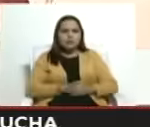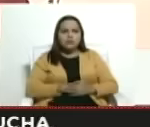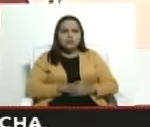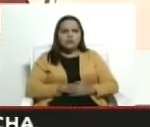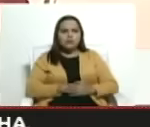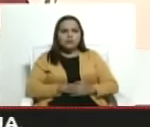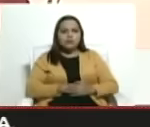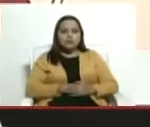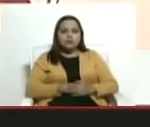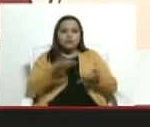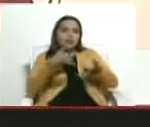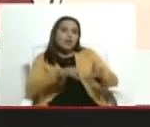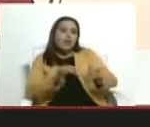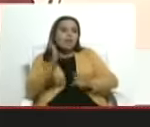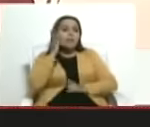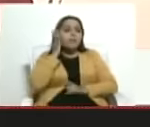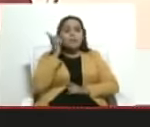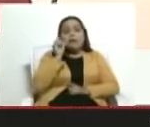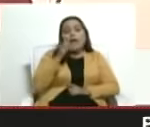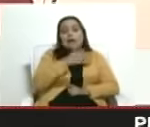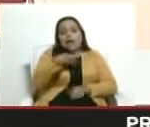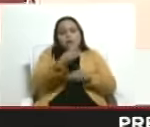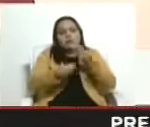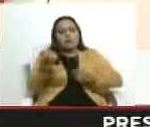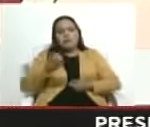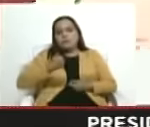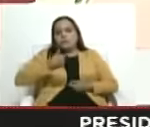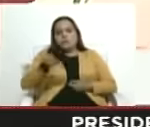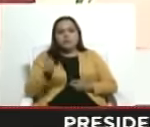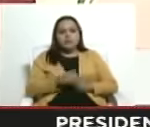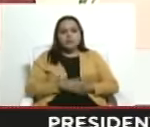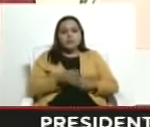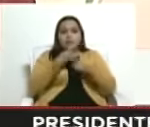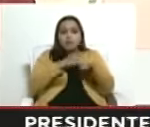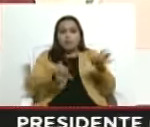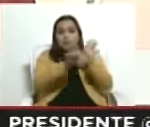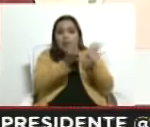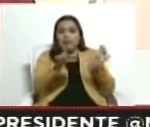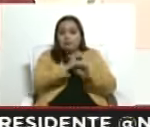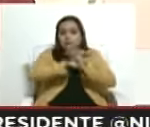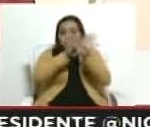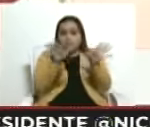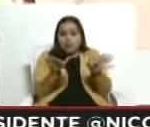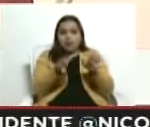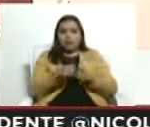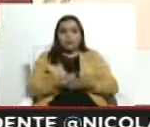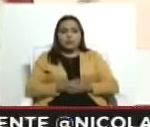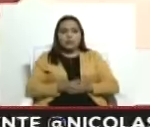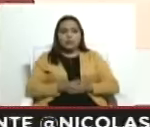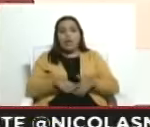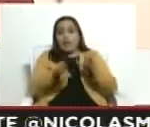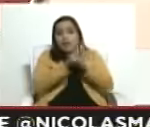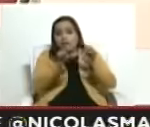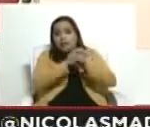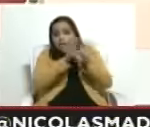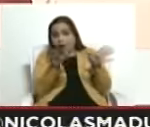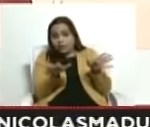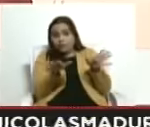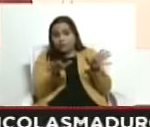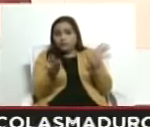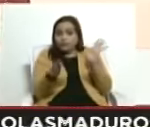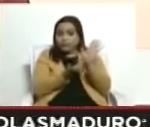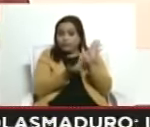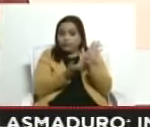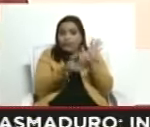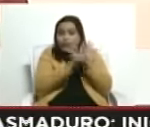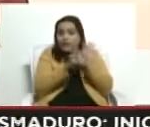hijos de papi y mami queriendo hacer lo que les da la gana. Pero la ley es dura. La ley es dura, pero es la